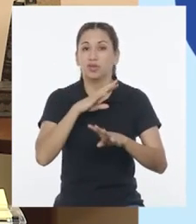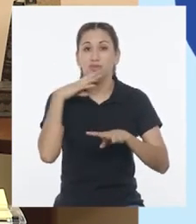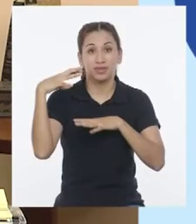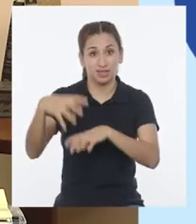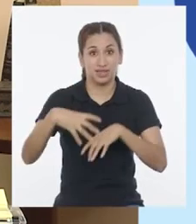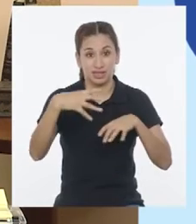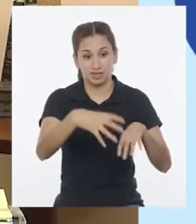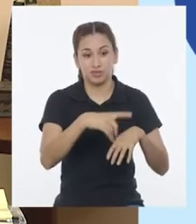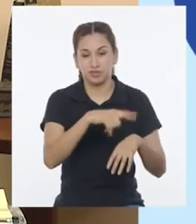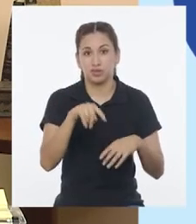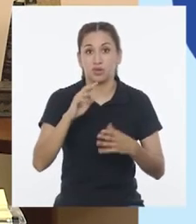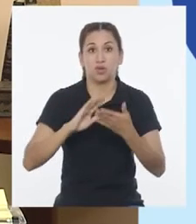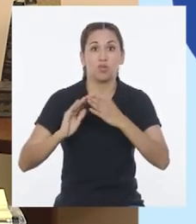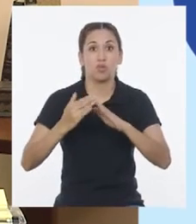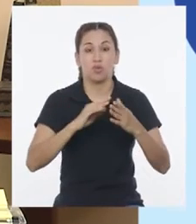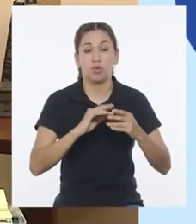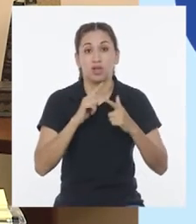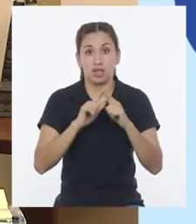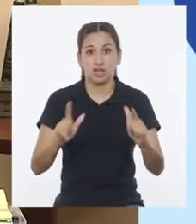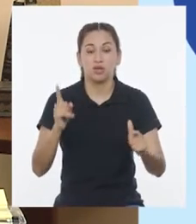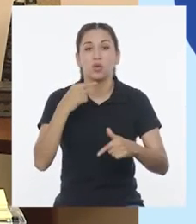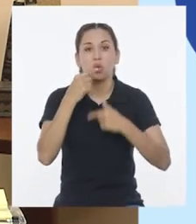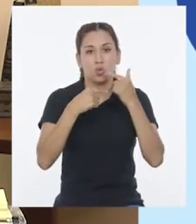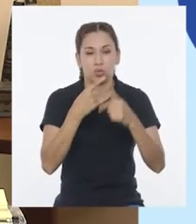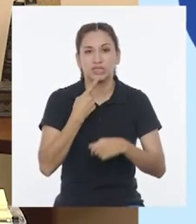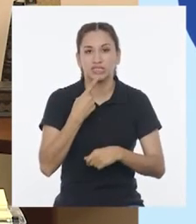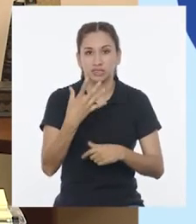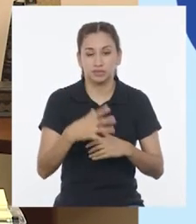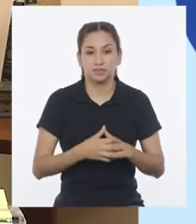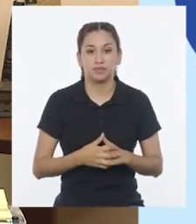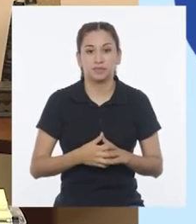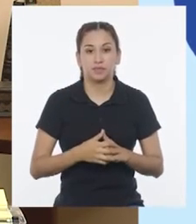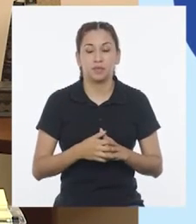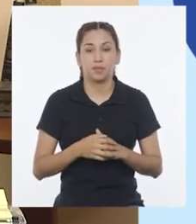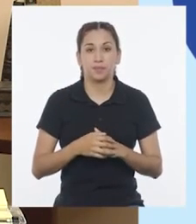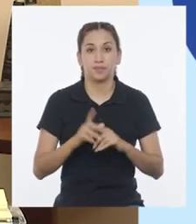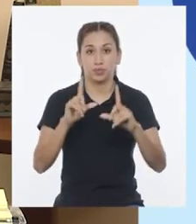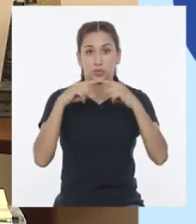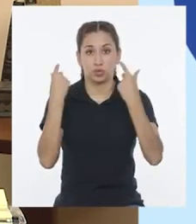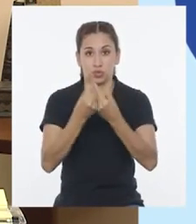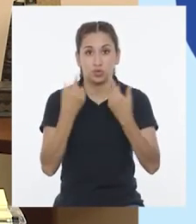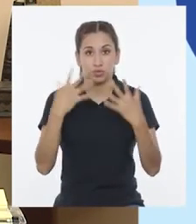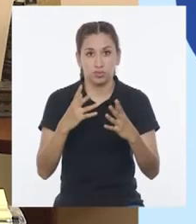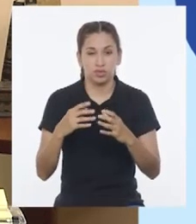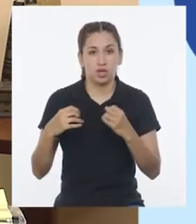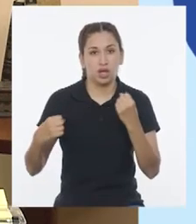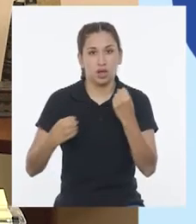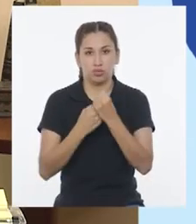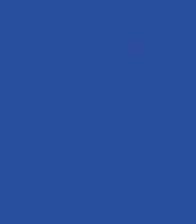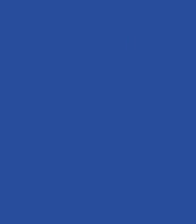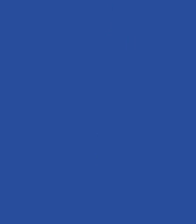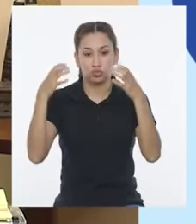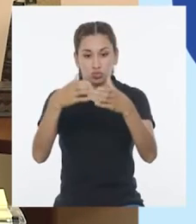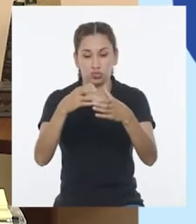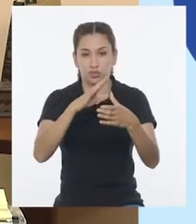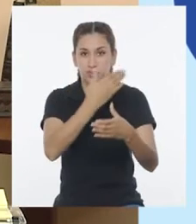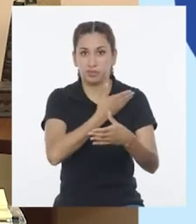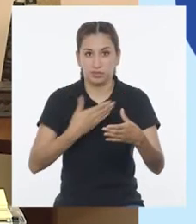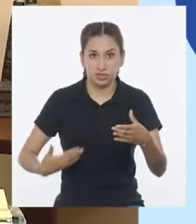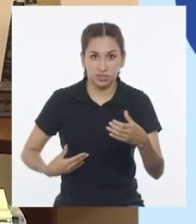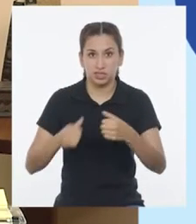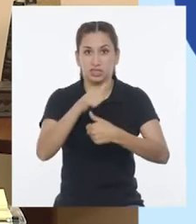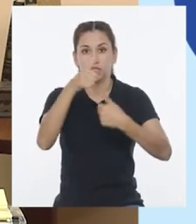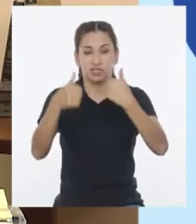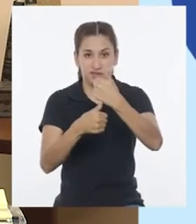uso público. Es así que el fundador de las rondas campesinas de Pueblo Libre contó lo siguiente. En la